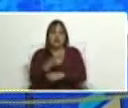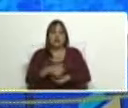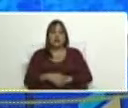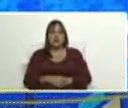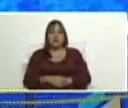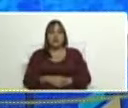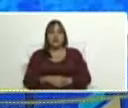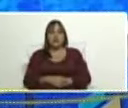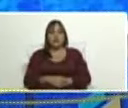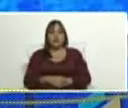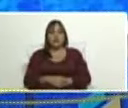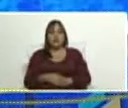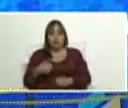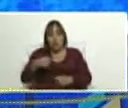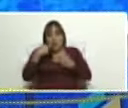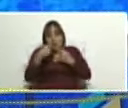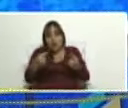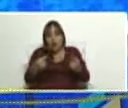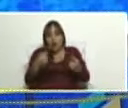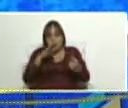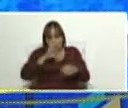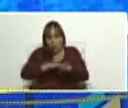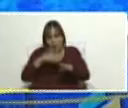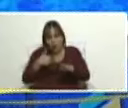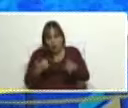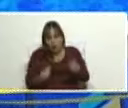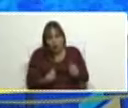Se lo digo porque estuve a su lado,